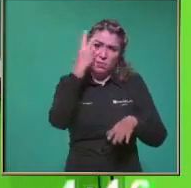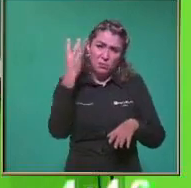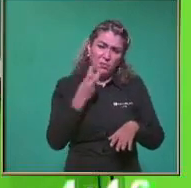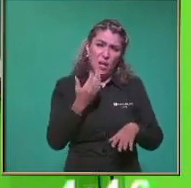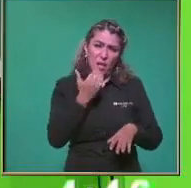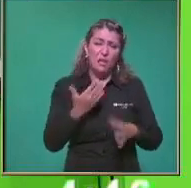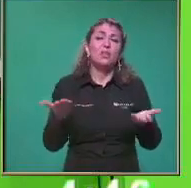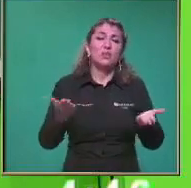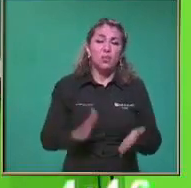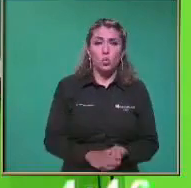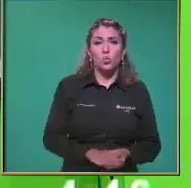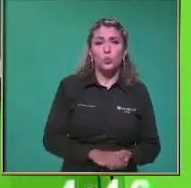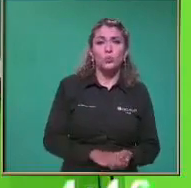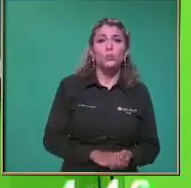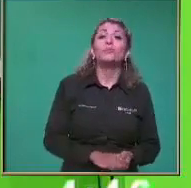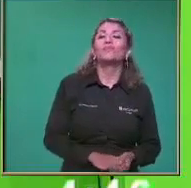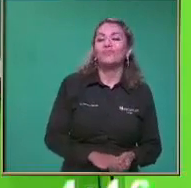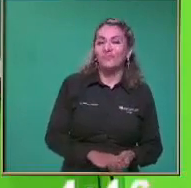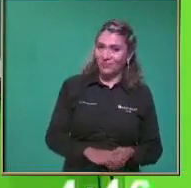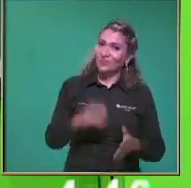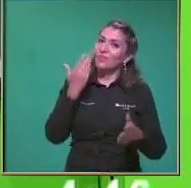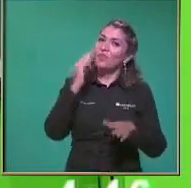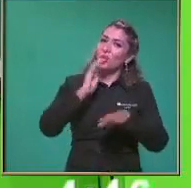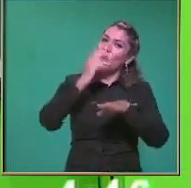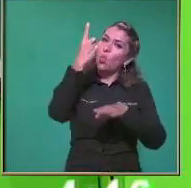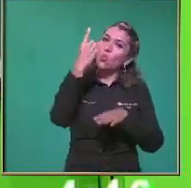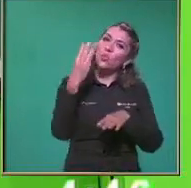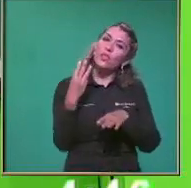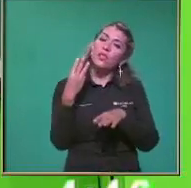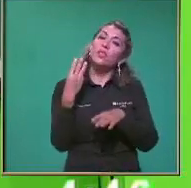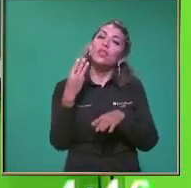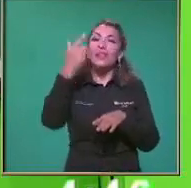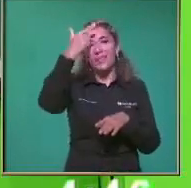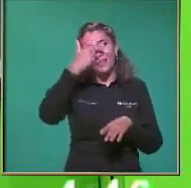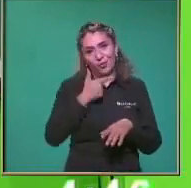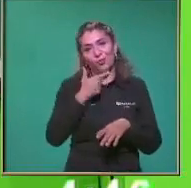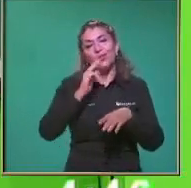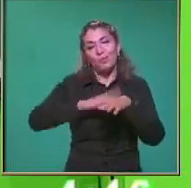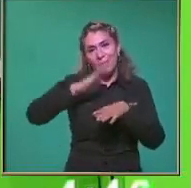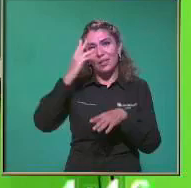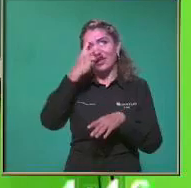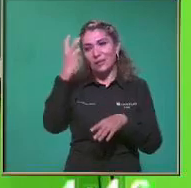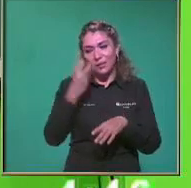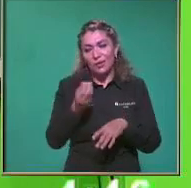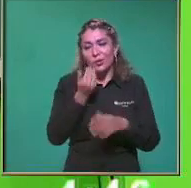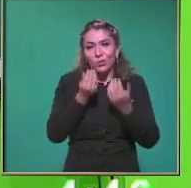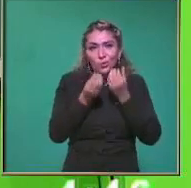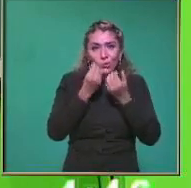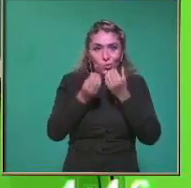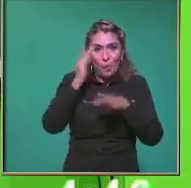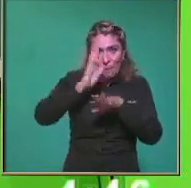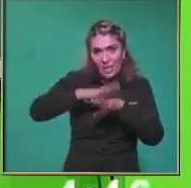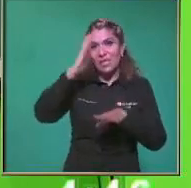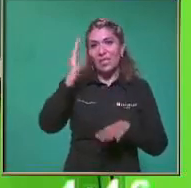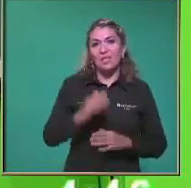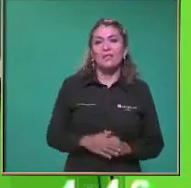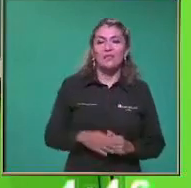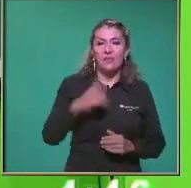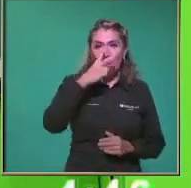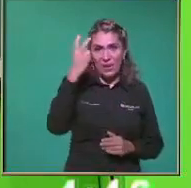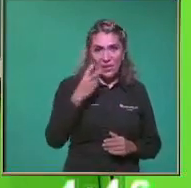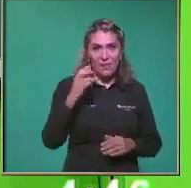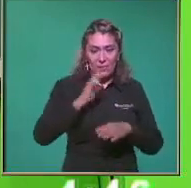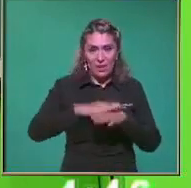comió más cuando se comió un tercio. ¿Cuándo se comió un tercio? En la noche. Entonces, en la noche, porque se comió un